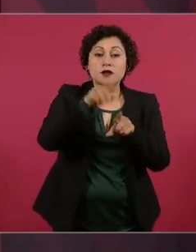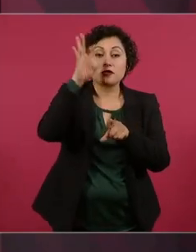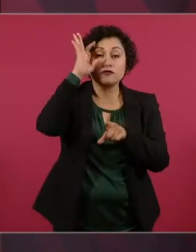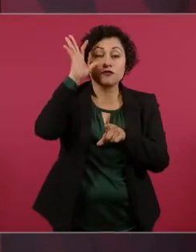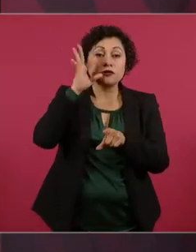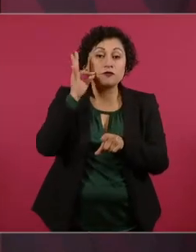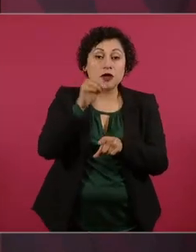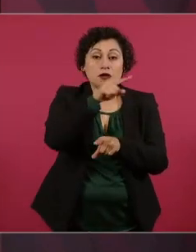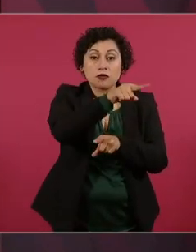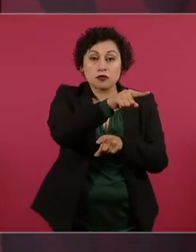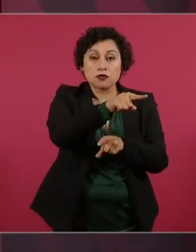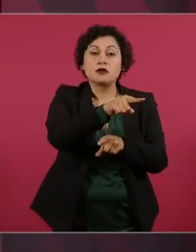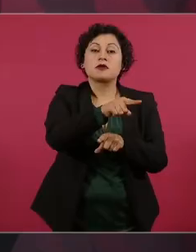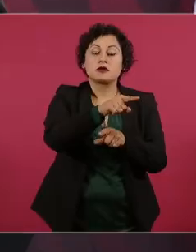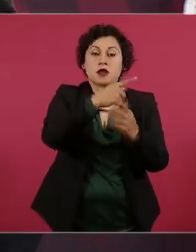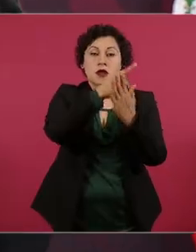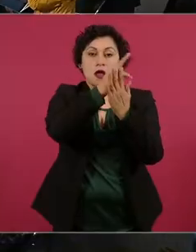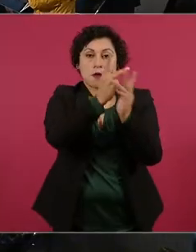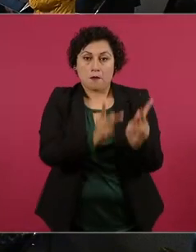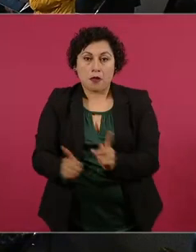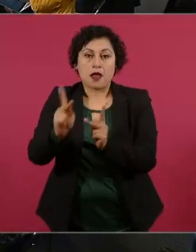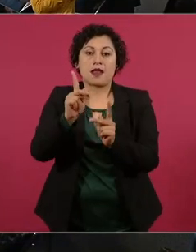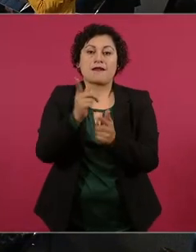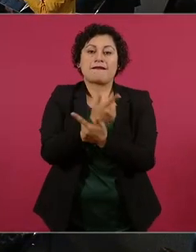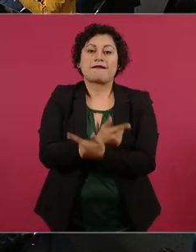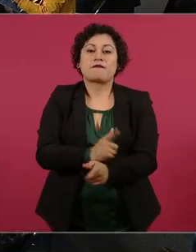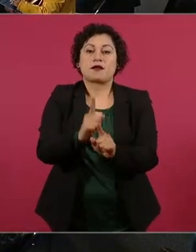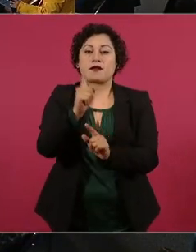el plan liberal de 1906.